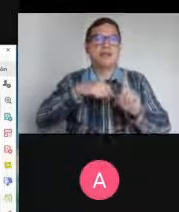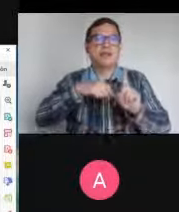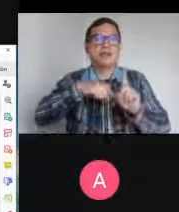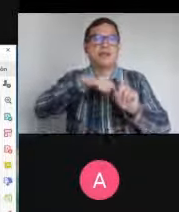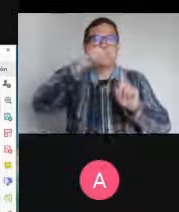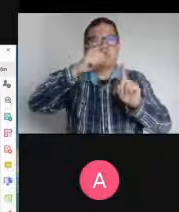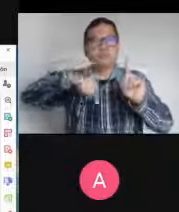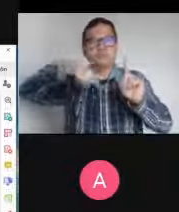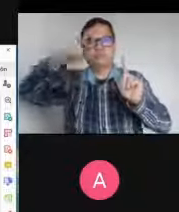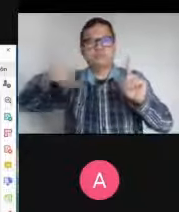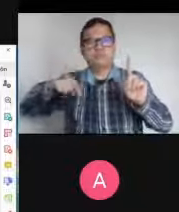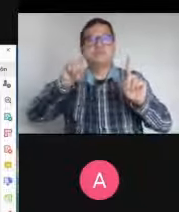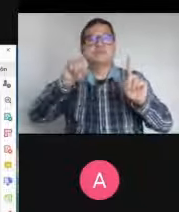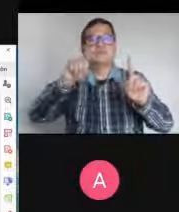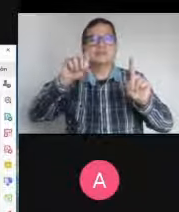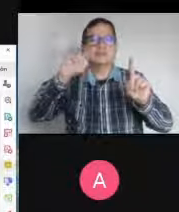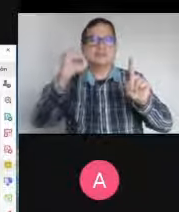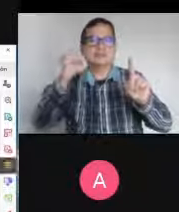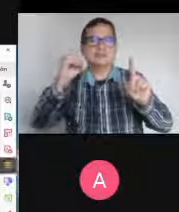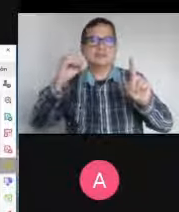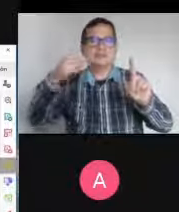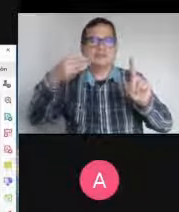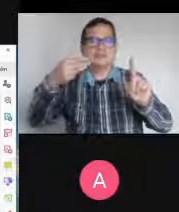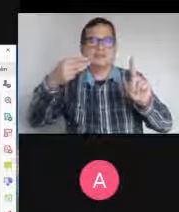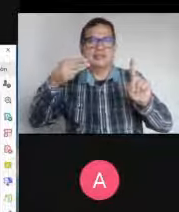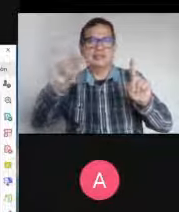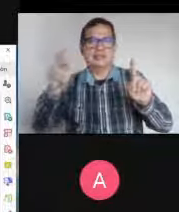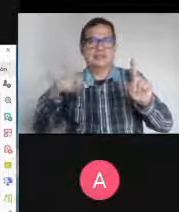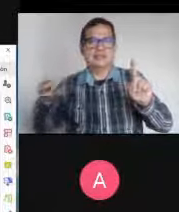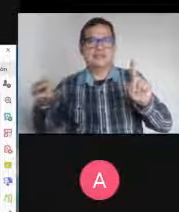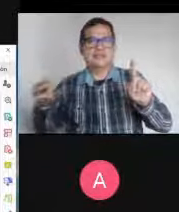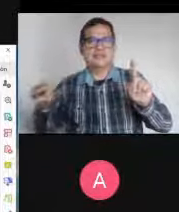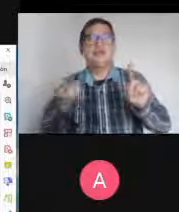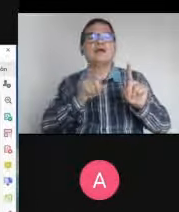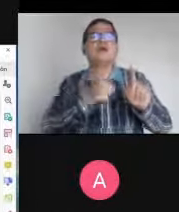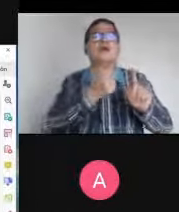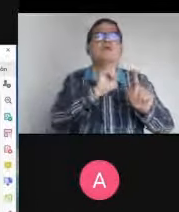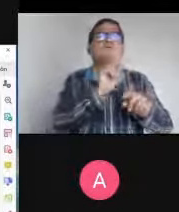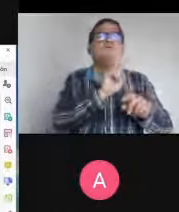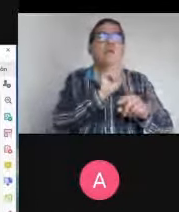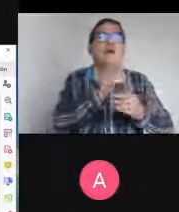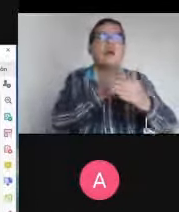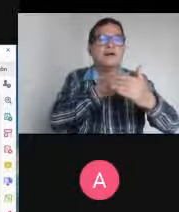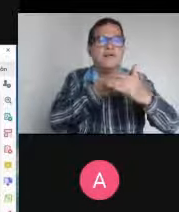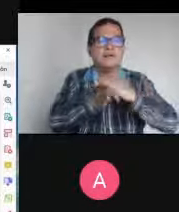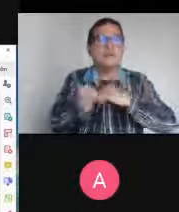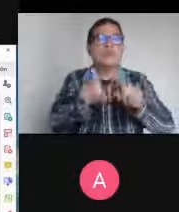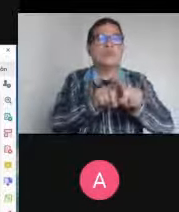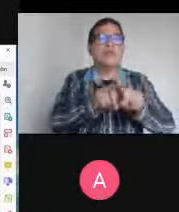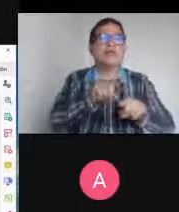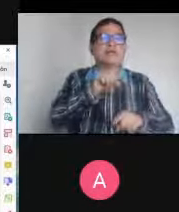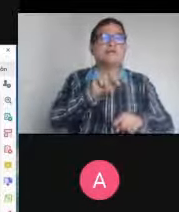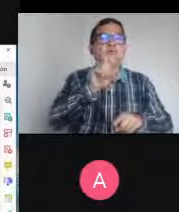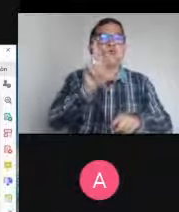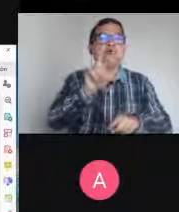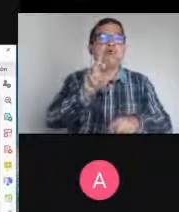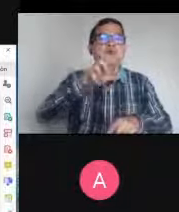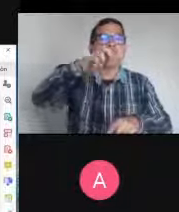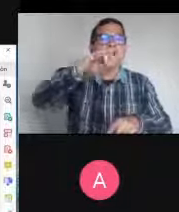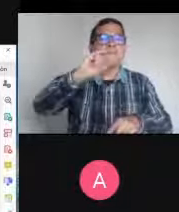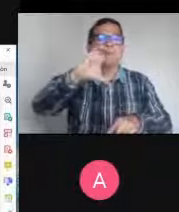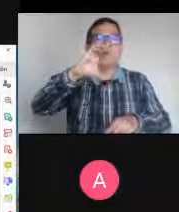60 Hz y que el voltaje de entrada vamos a trabajarlo con 6 voltios pico a pico